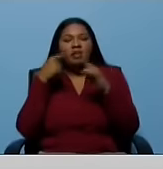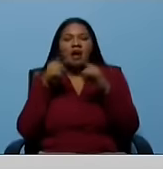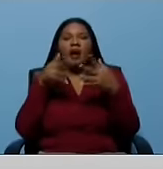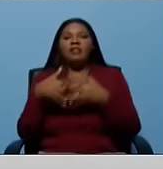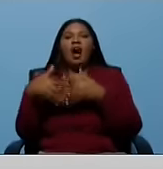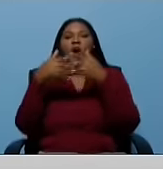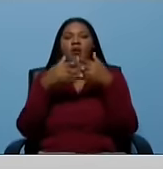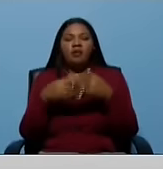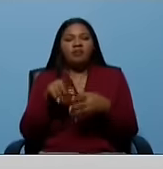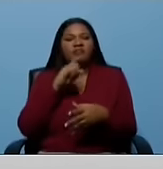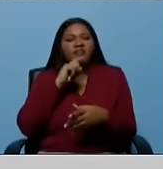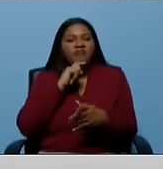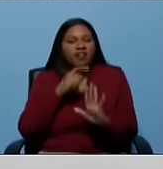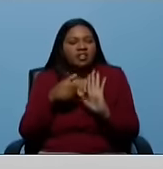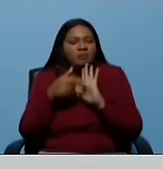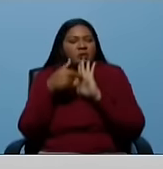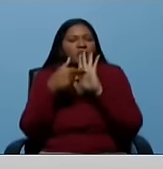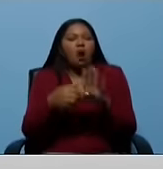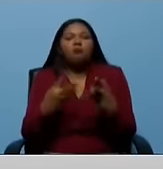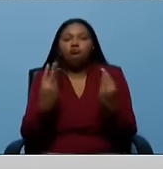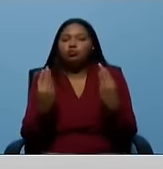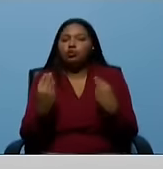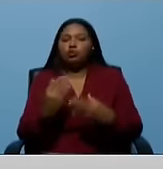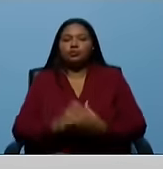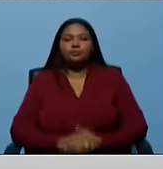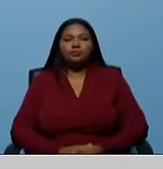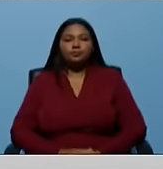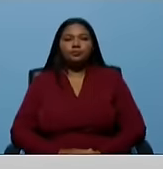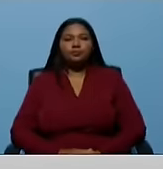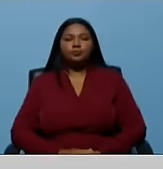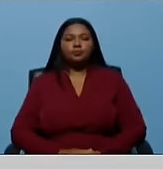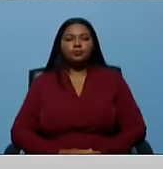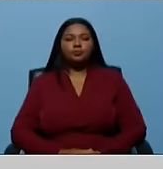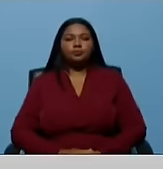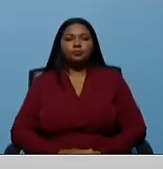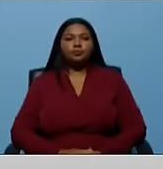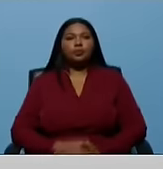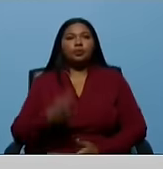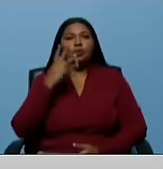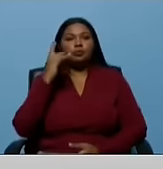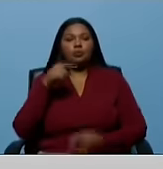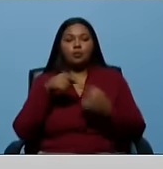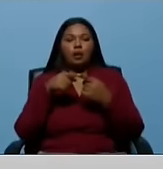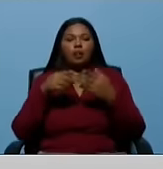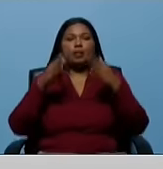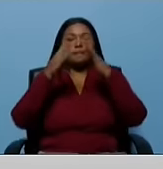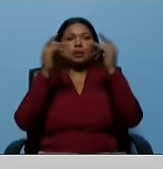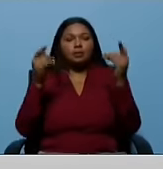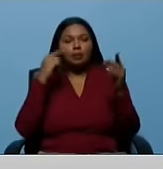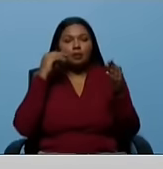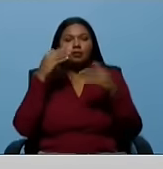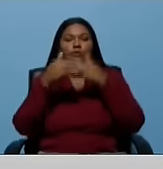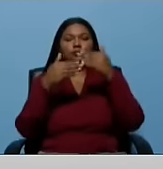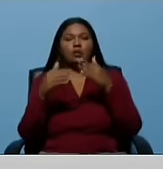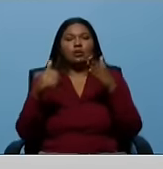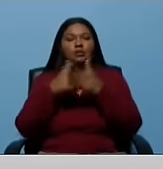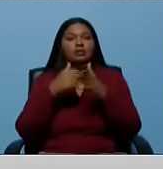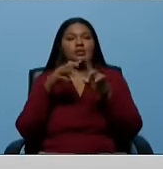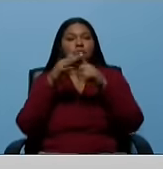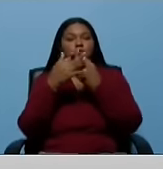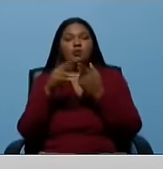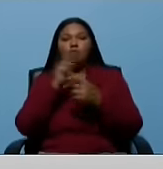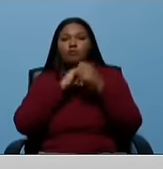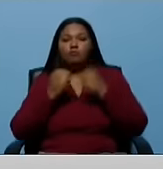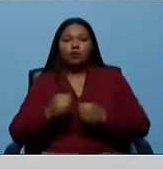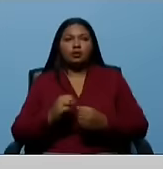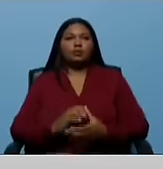Unidos le ha costado mucho o sea le ha costado mucho eso costó por lo menos cuando los panameños lo intentaron Les costó una invasión Nicaragua lo